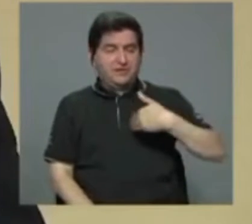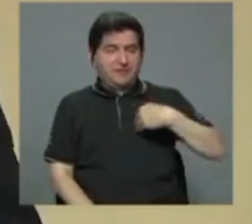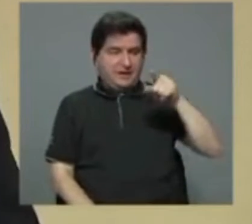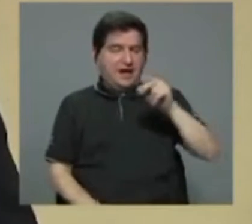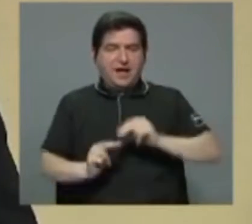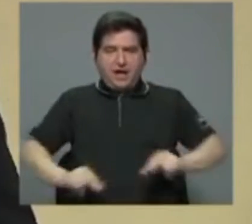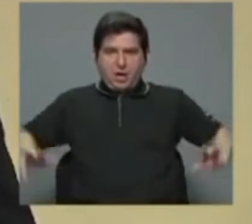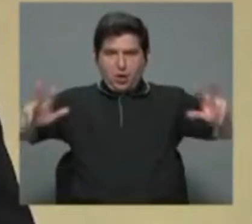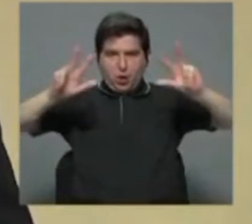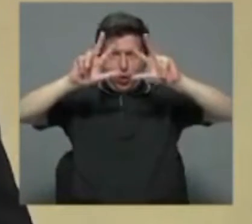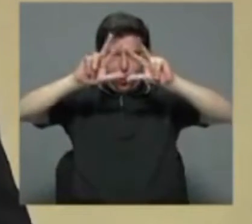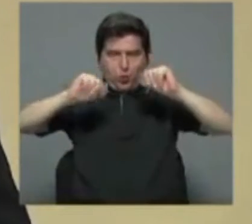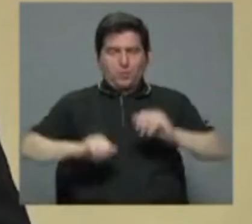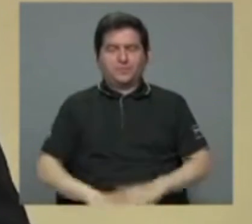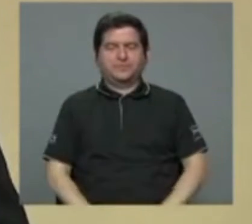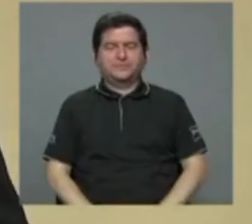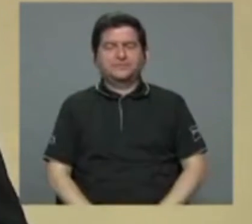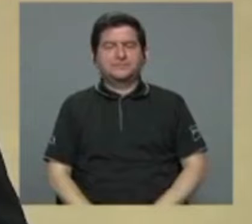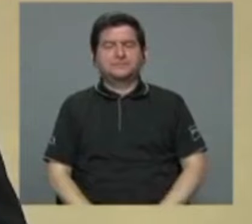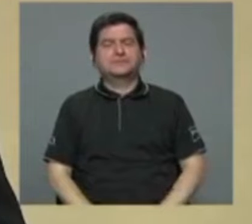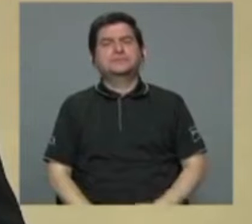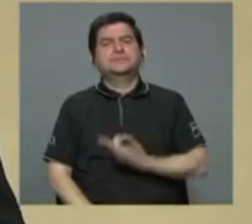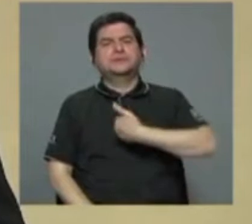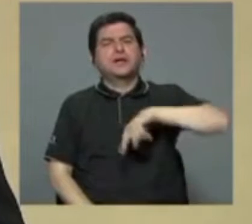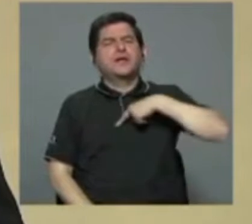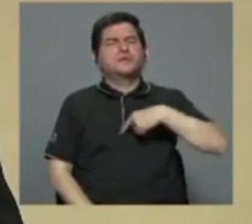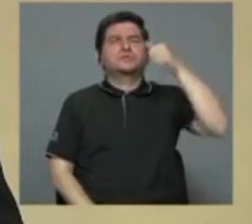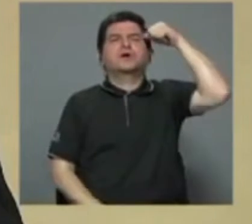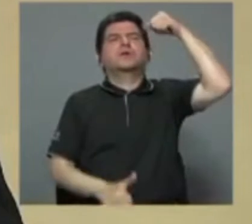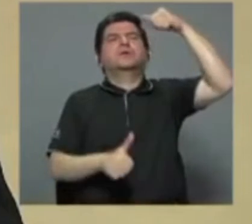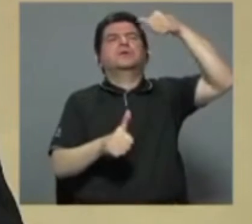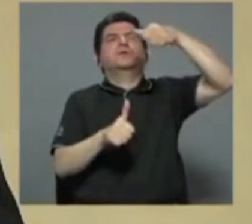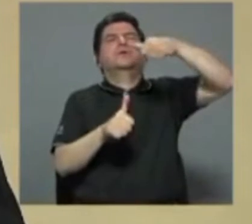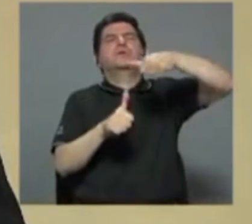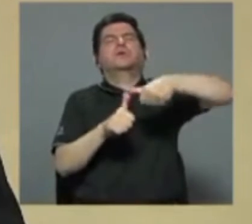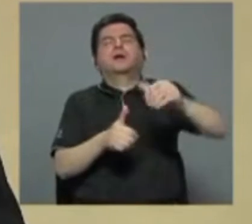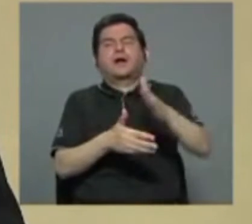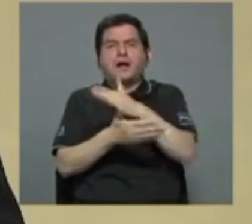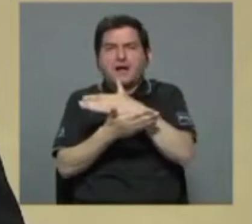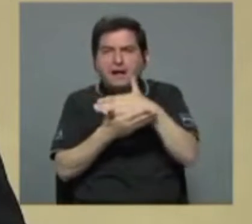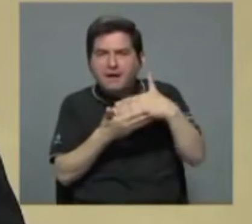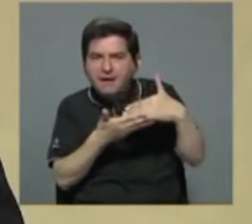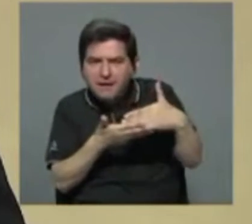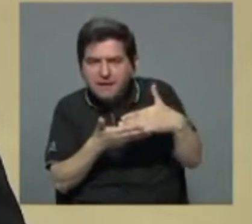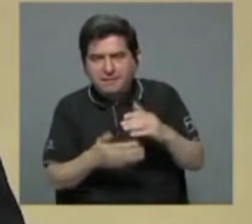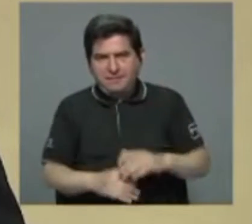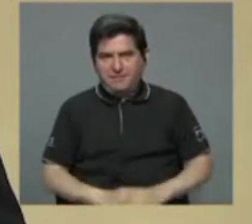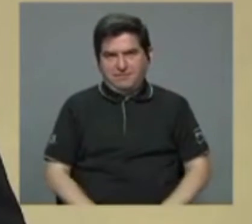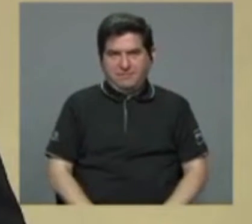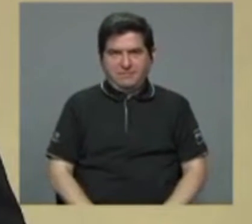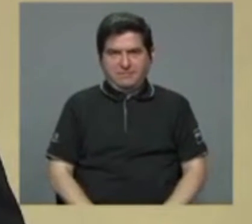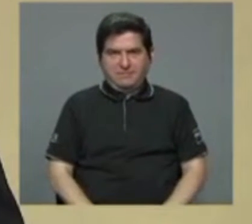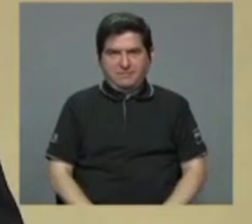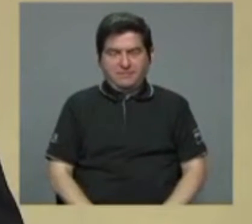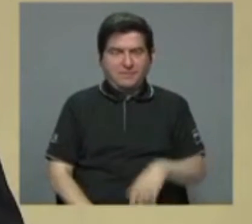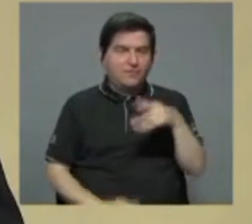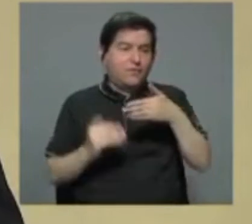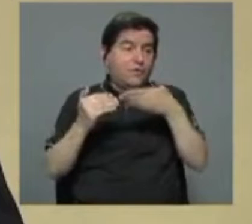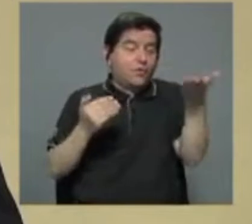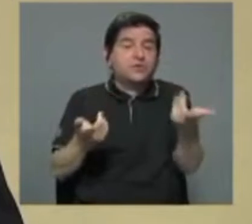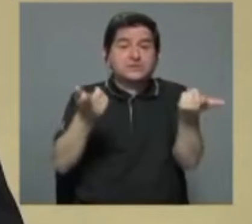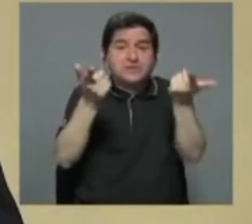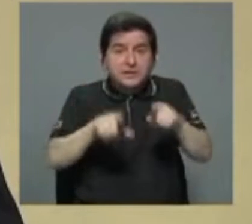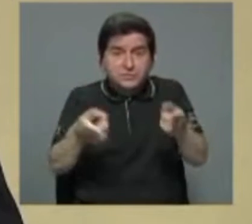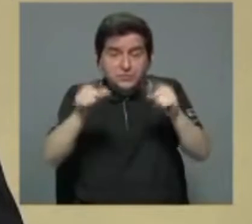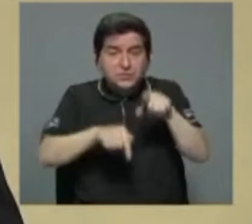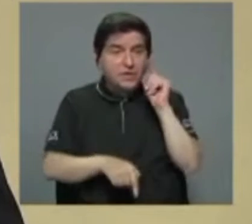Naciones Unidas, y estábamos un poco rememorando algunas de las cosas que ocurrían